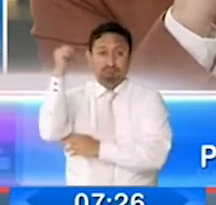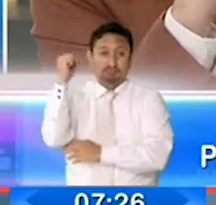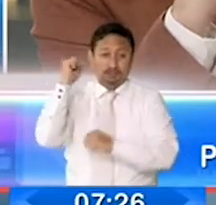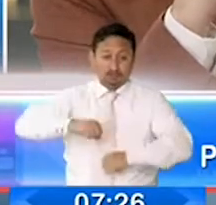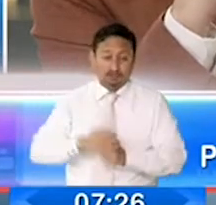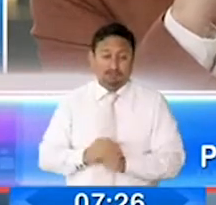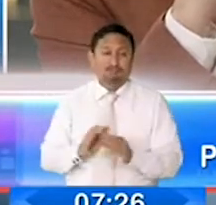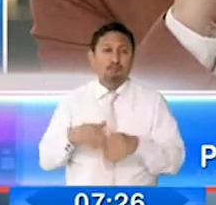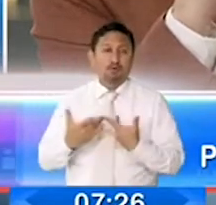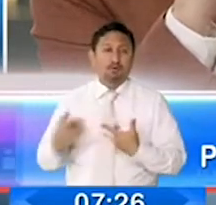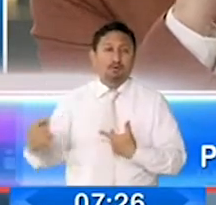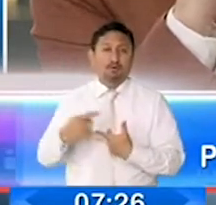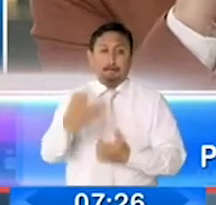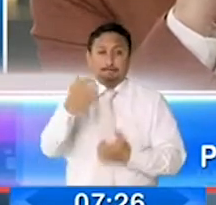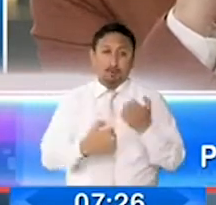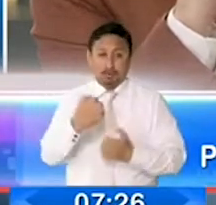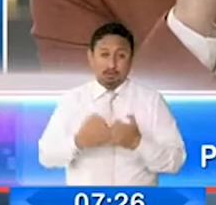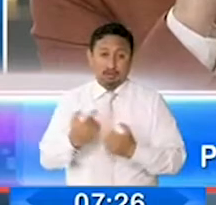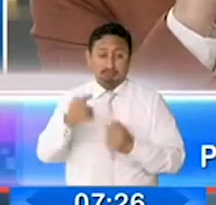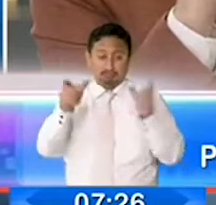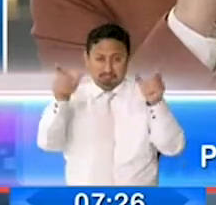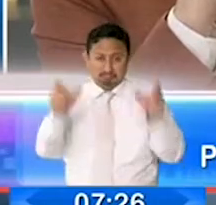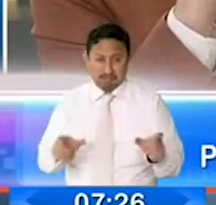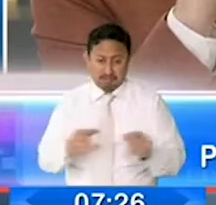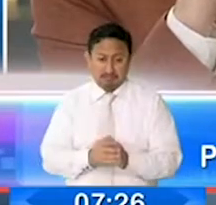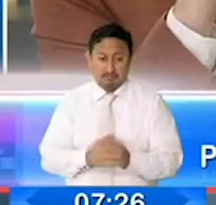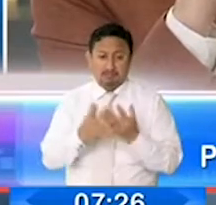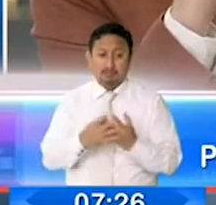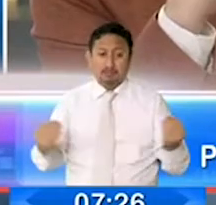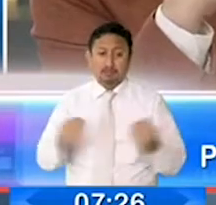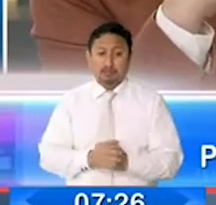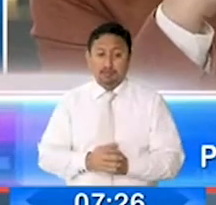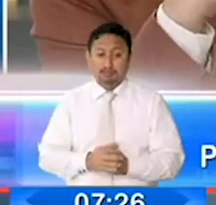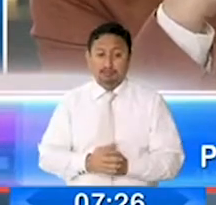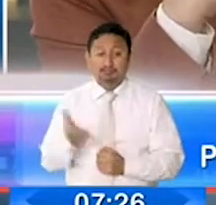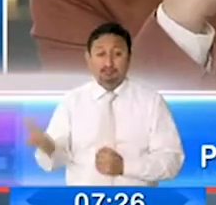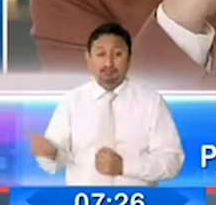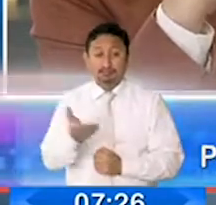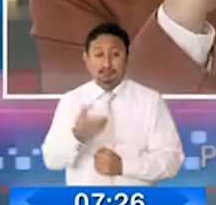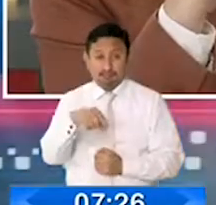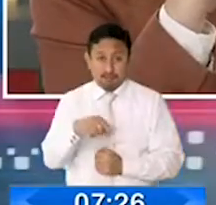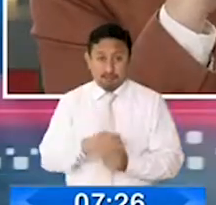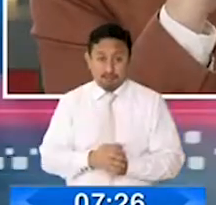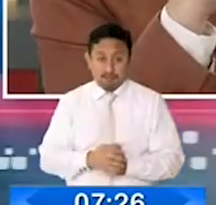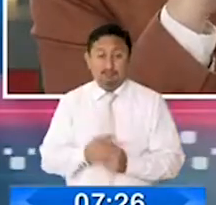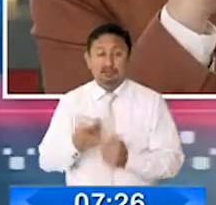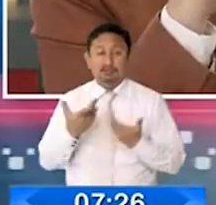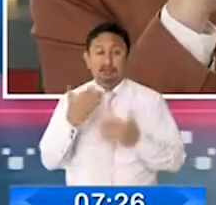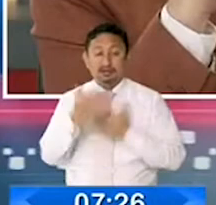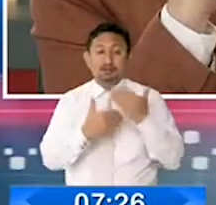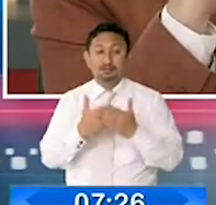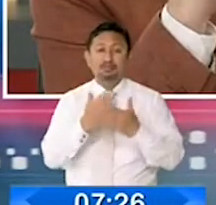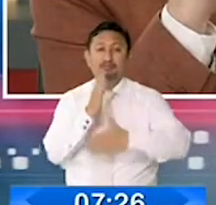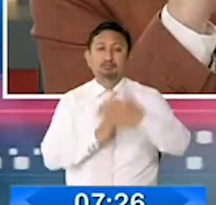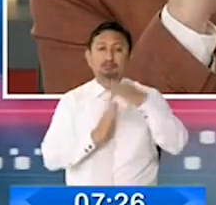da respuesta a los conflictos de los individuos, de los conflictos sociales, y con ello se consigue la armonía, la